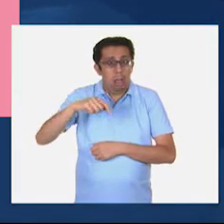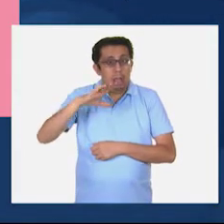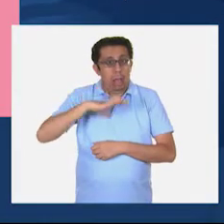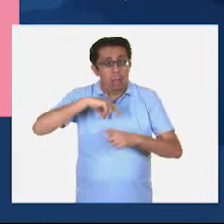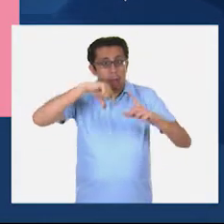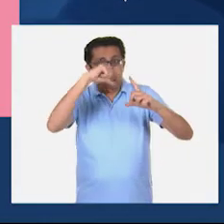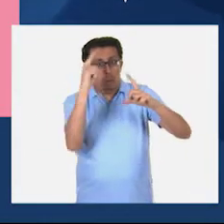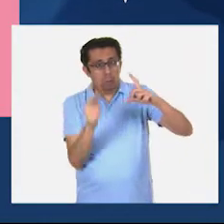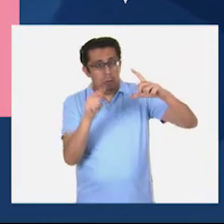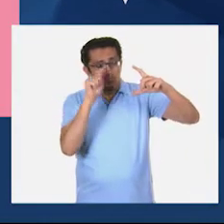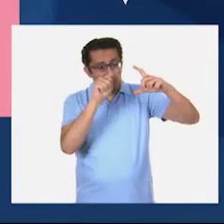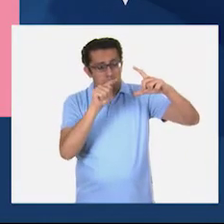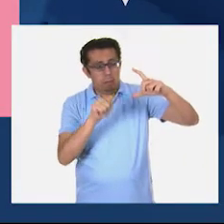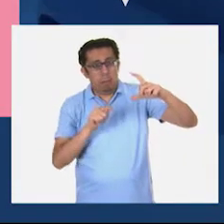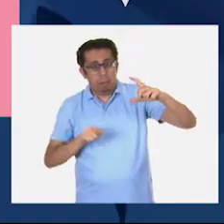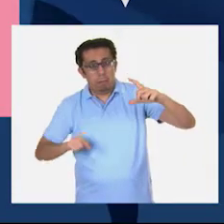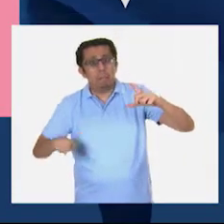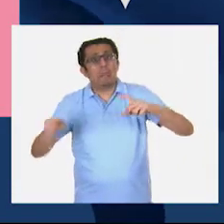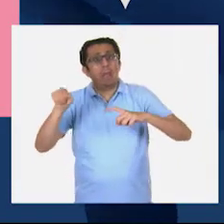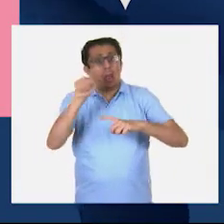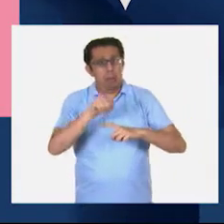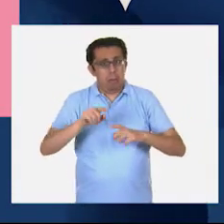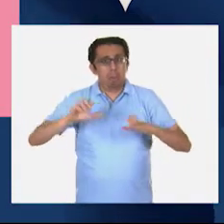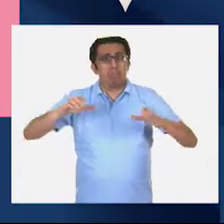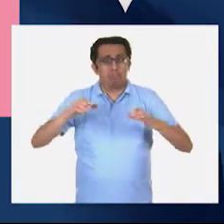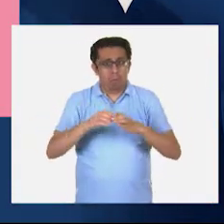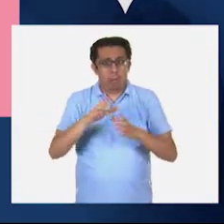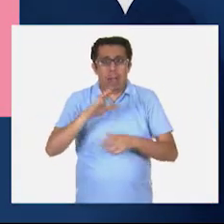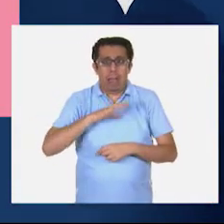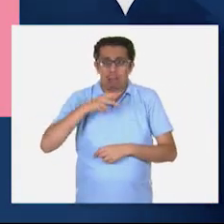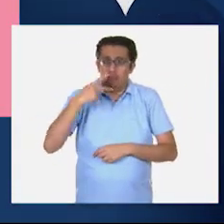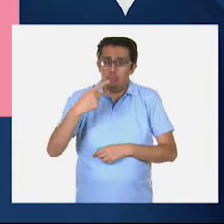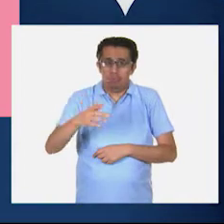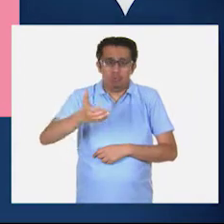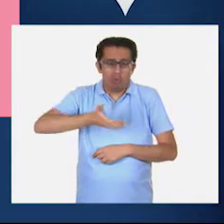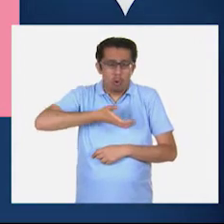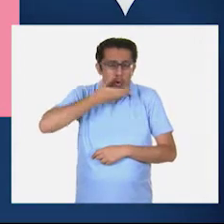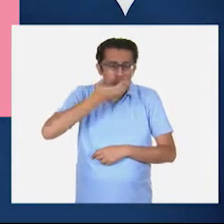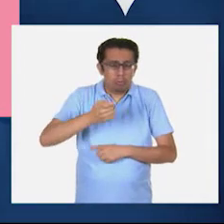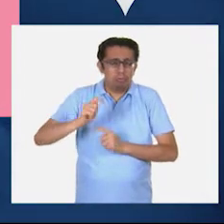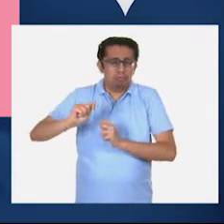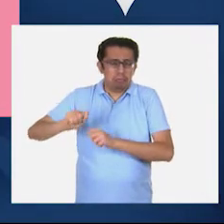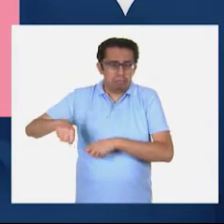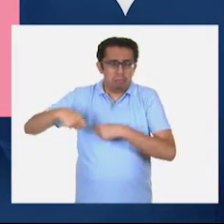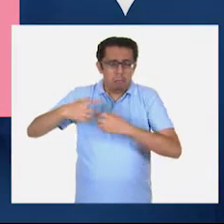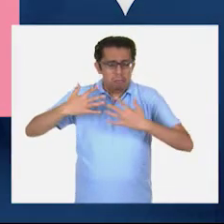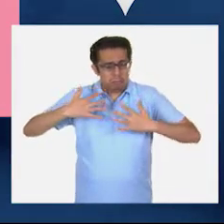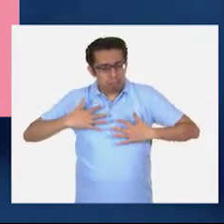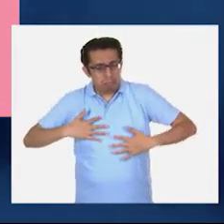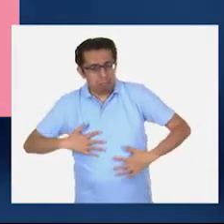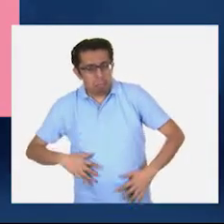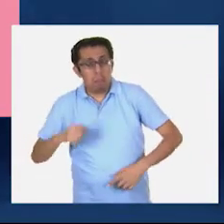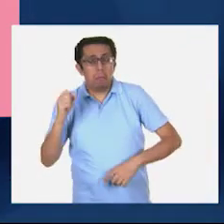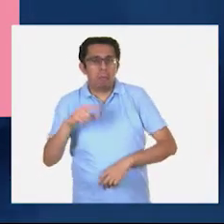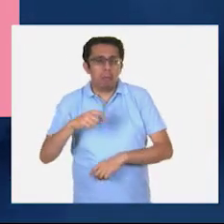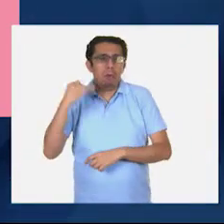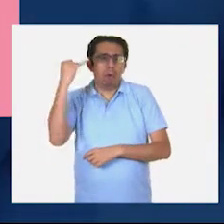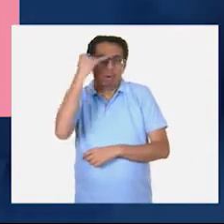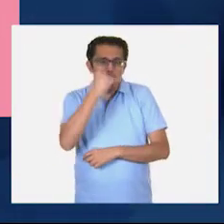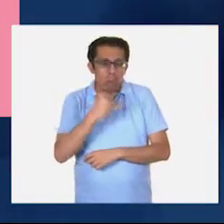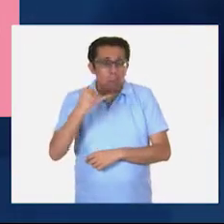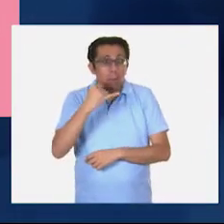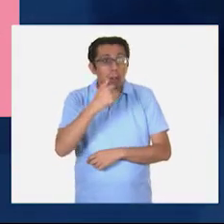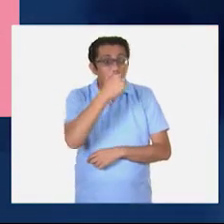país. Son pueblos que poseen sus propias tradiciones, costumbres, vestimenta y lengua. Cada